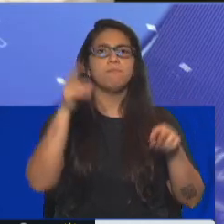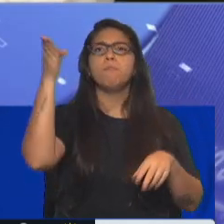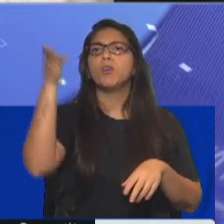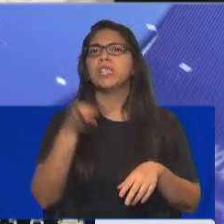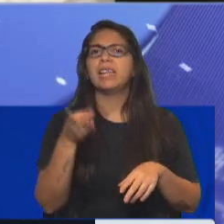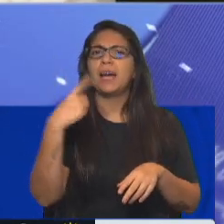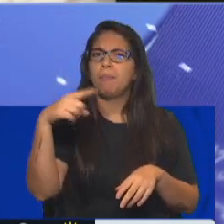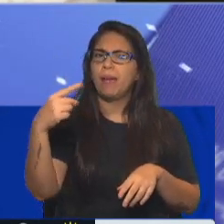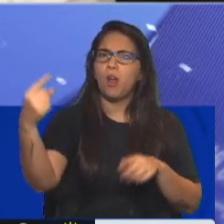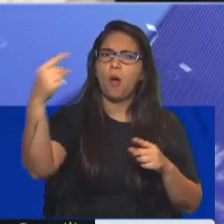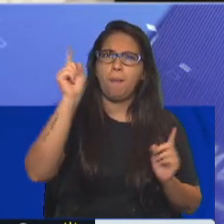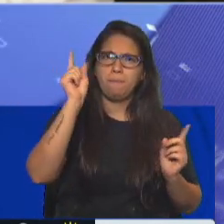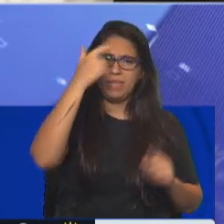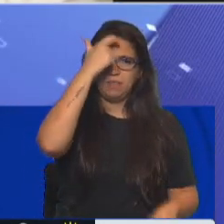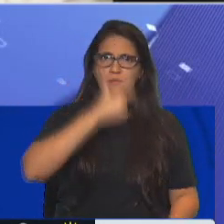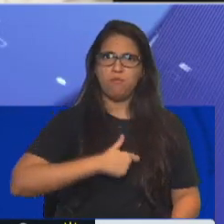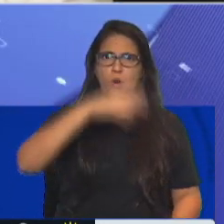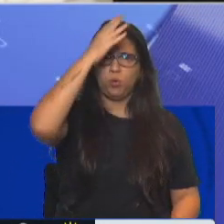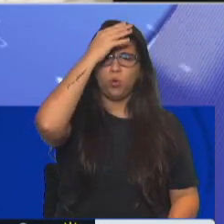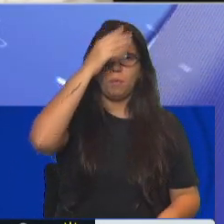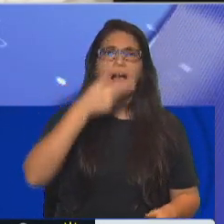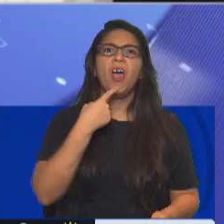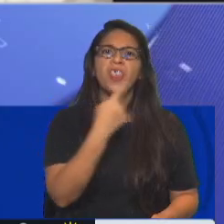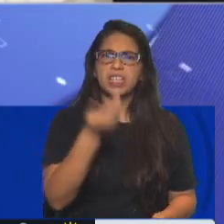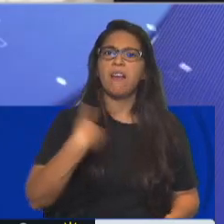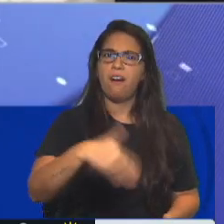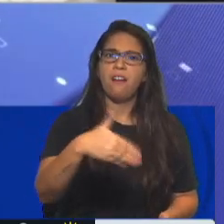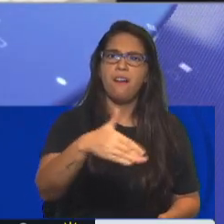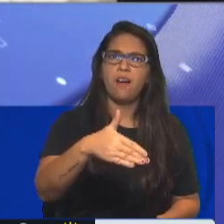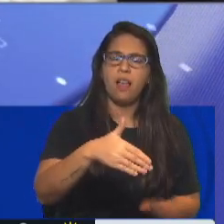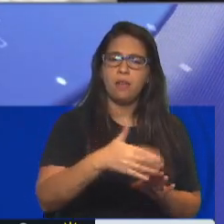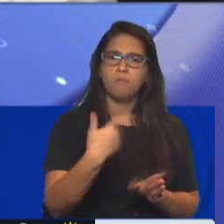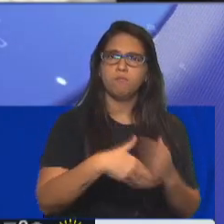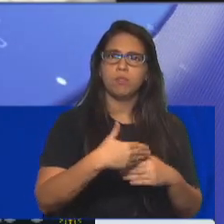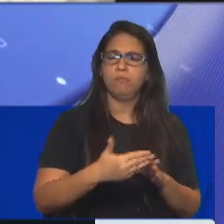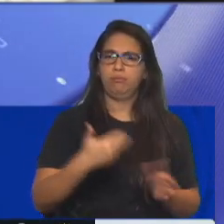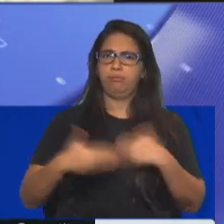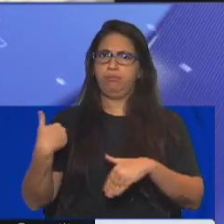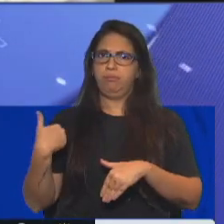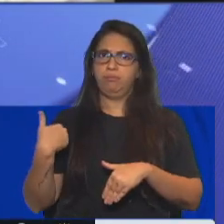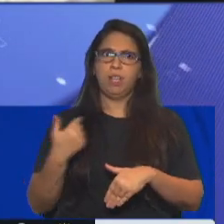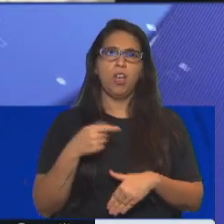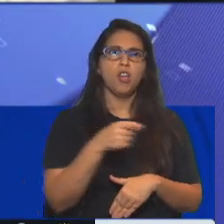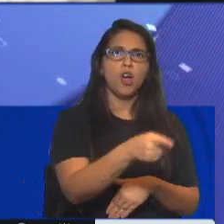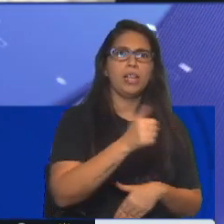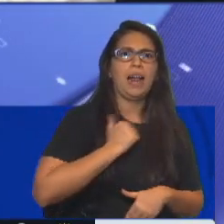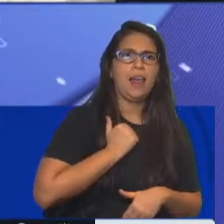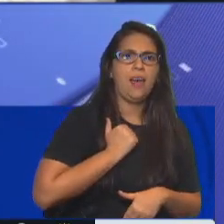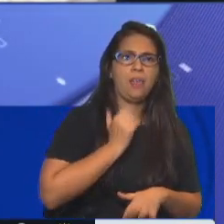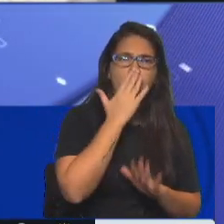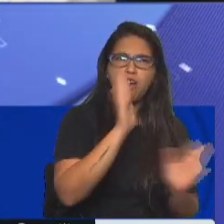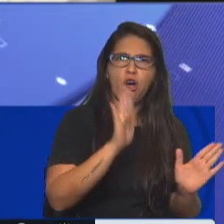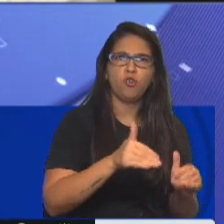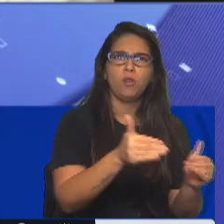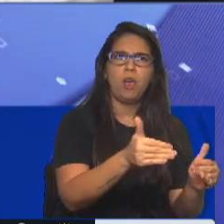los idas y vueltas del propio presidente de los Estados Unidos. Hoy anuncia una política arancelaria para Canadá, después dice, bueno, por ahora